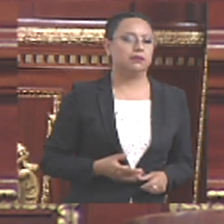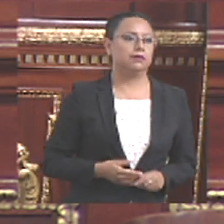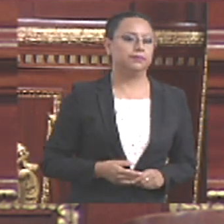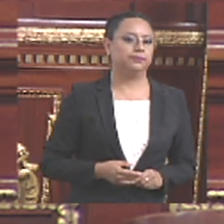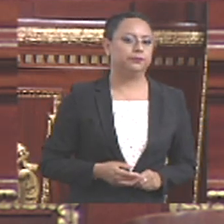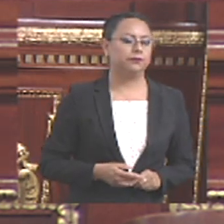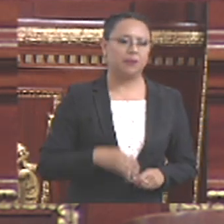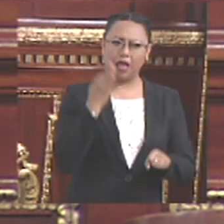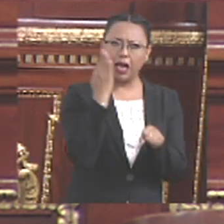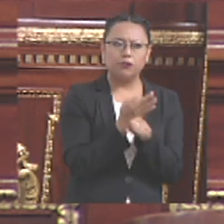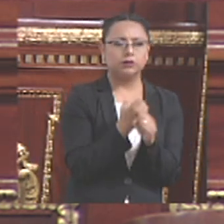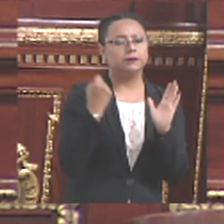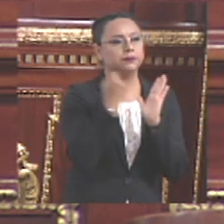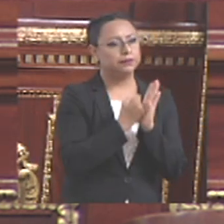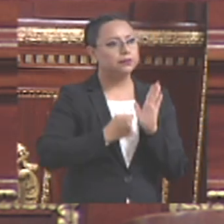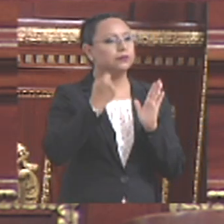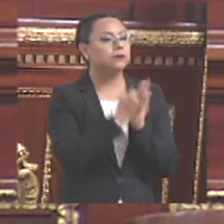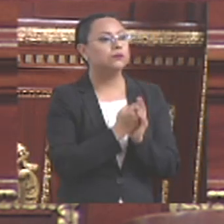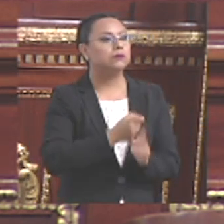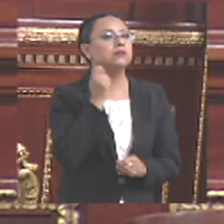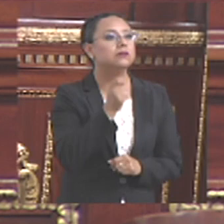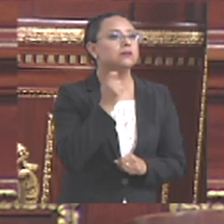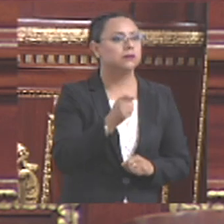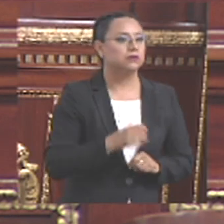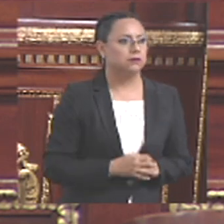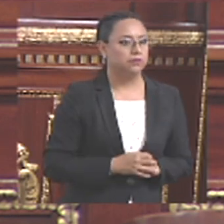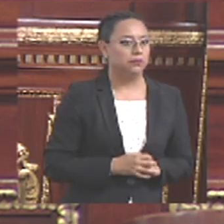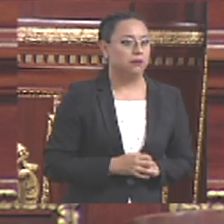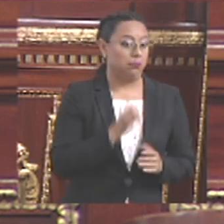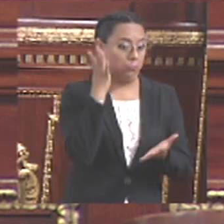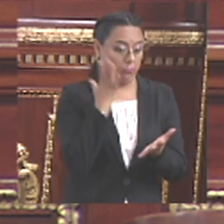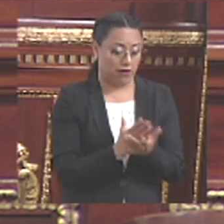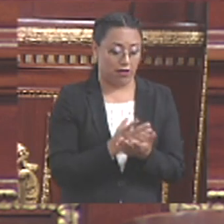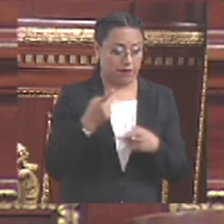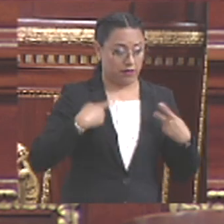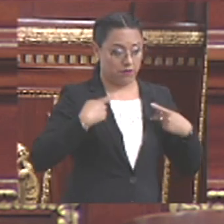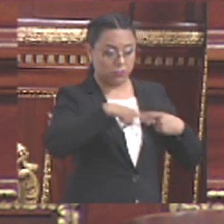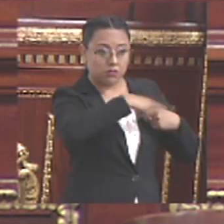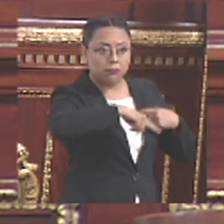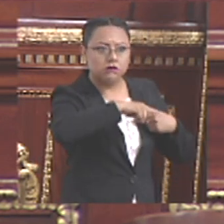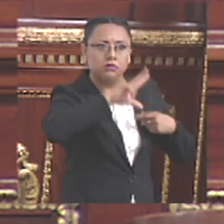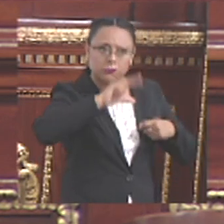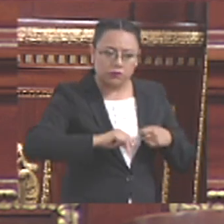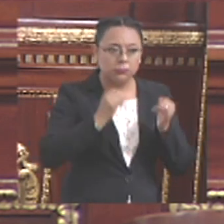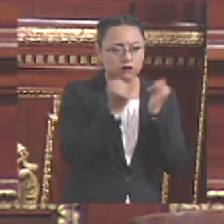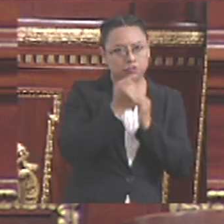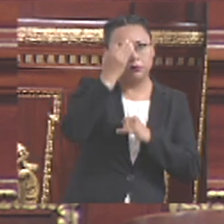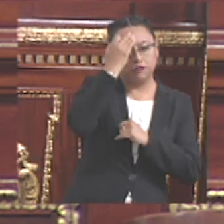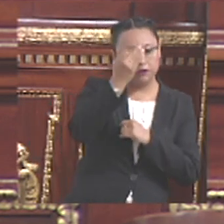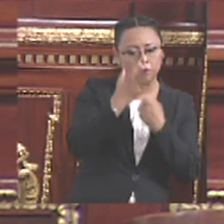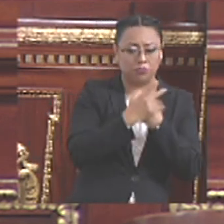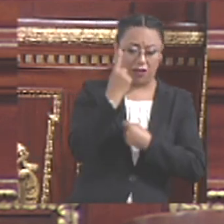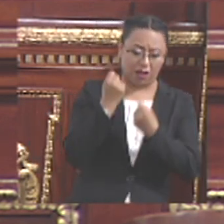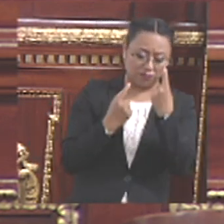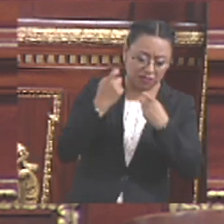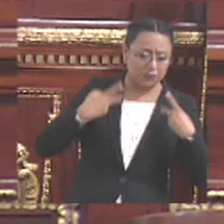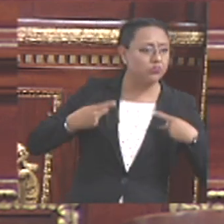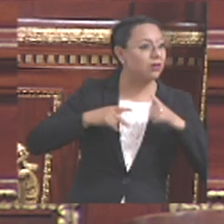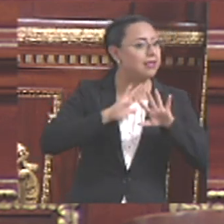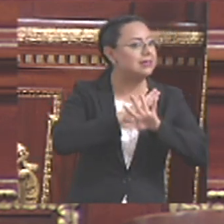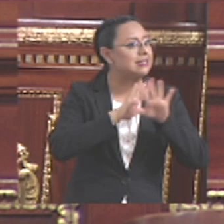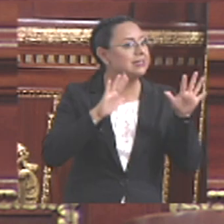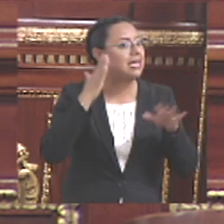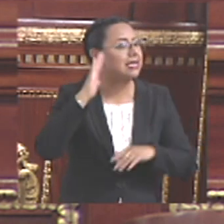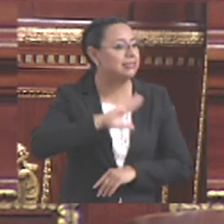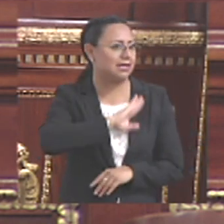La lucha de hoy también es contra el tiempo, pues muchos de ellos han partido a otro plano y han dejado